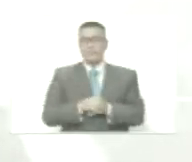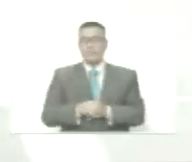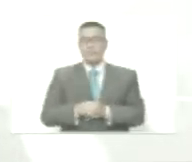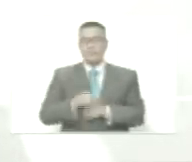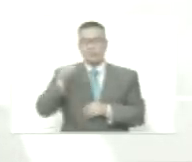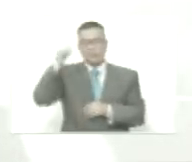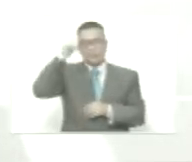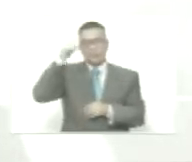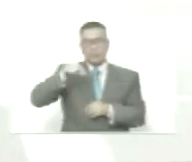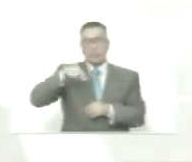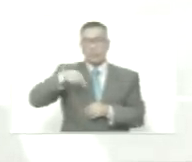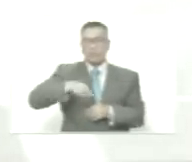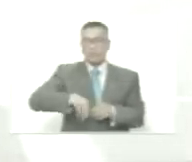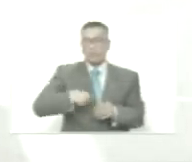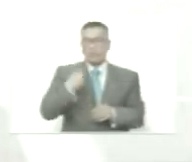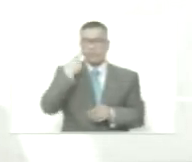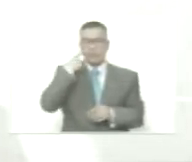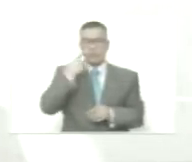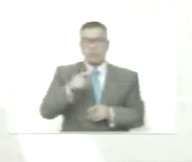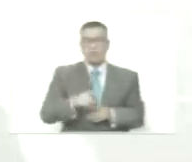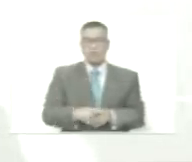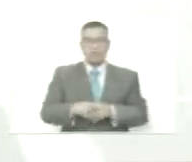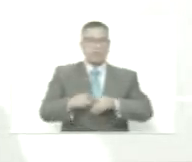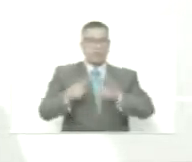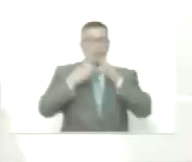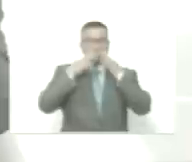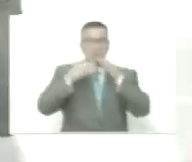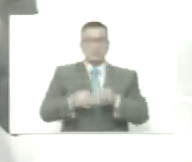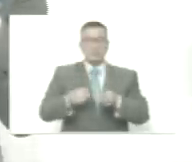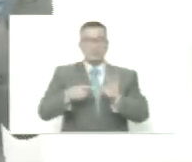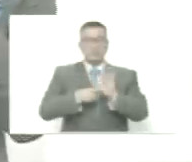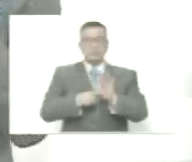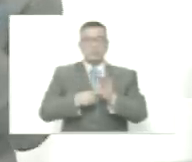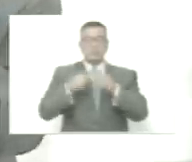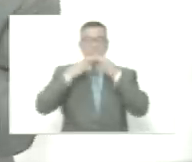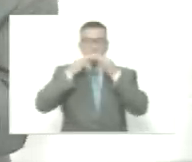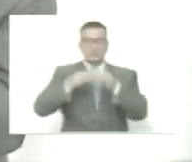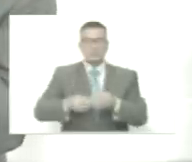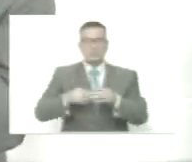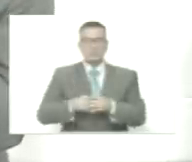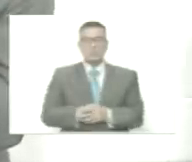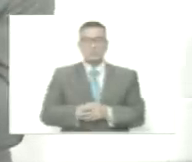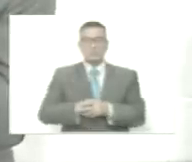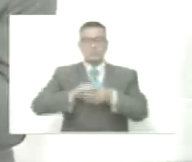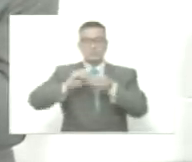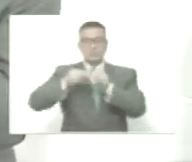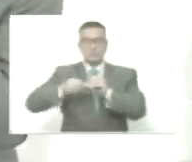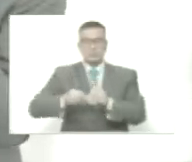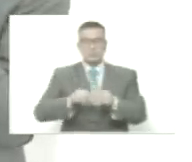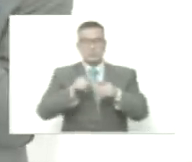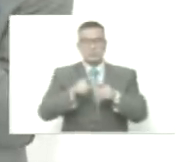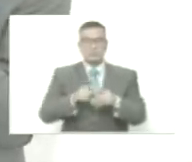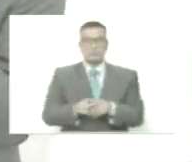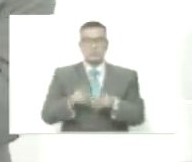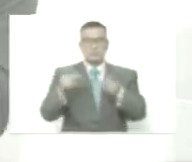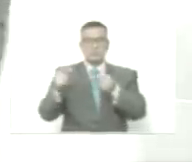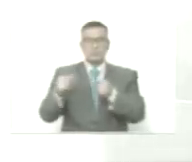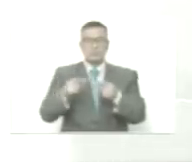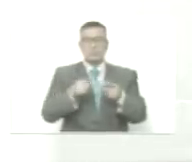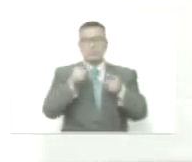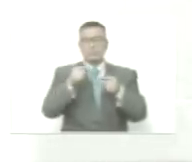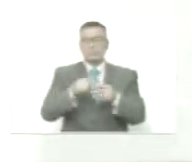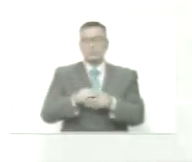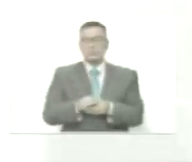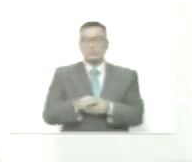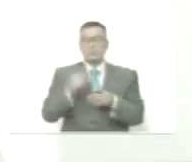hoy podemos ver signos reales, evidentes, verdaderos, de recuperación de una